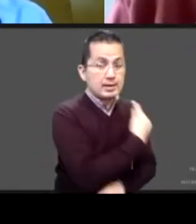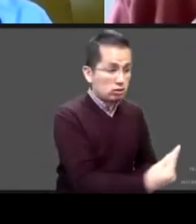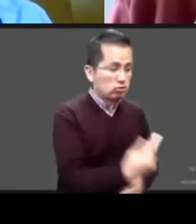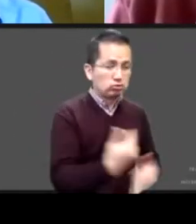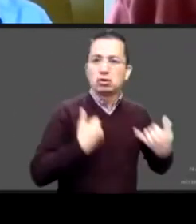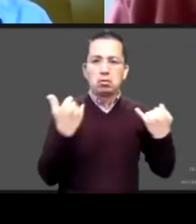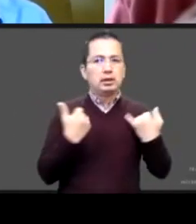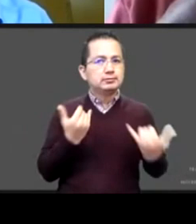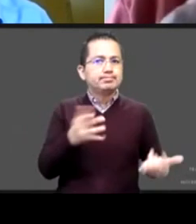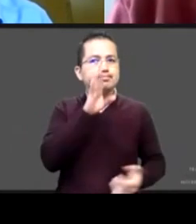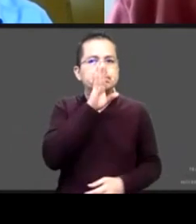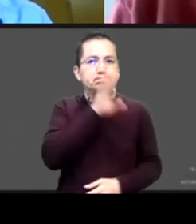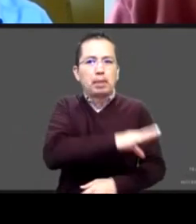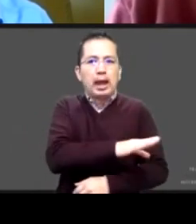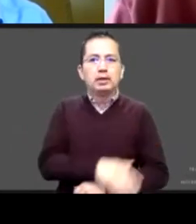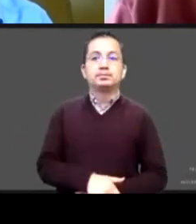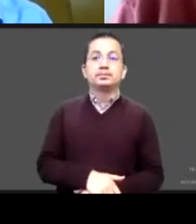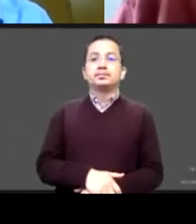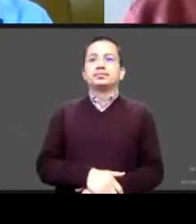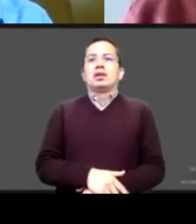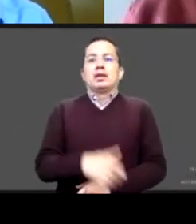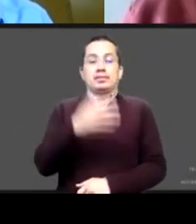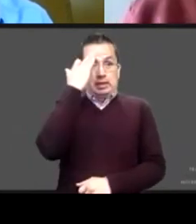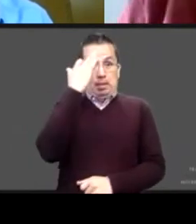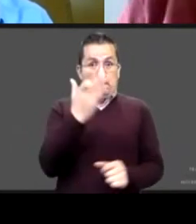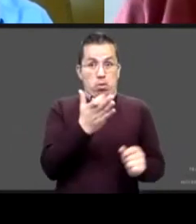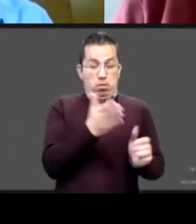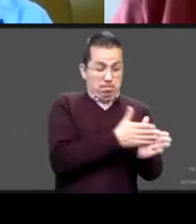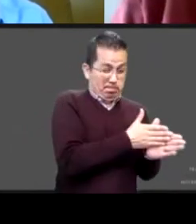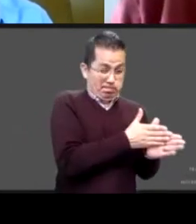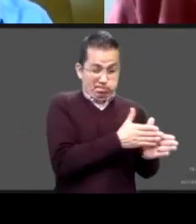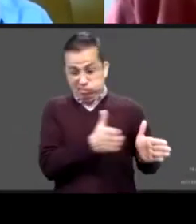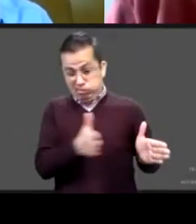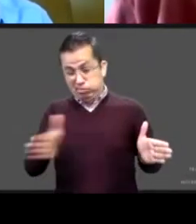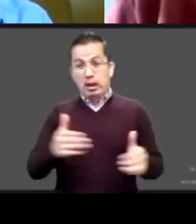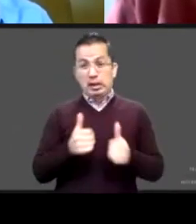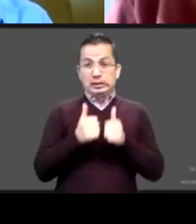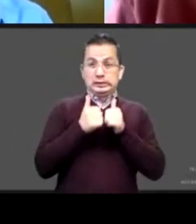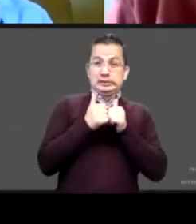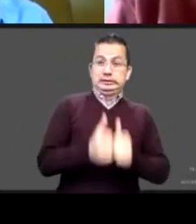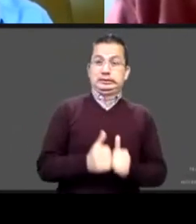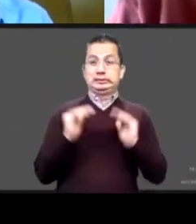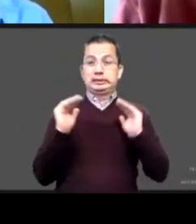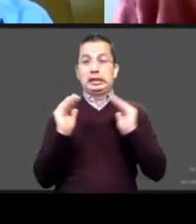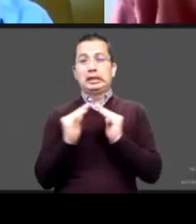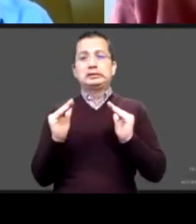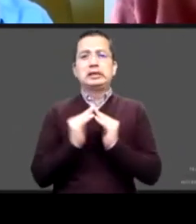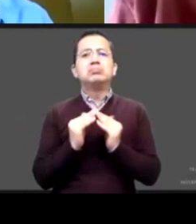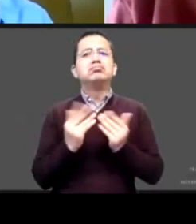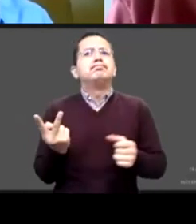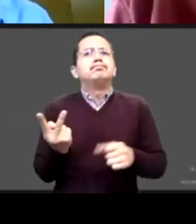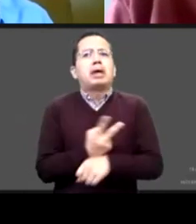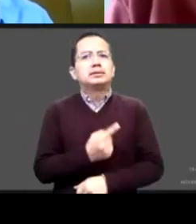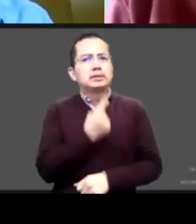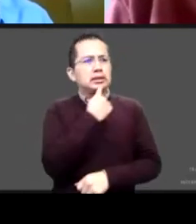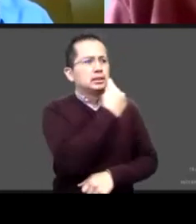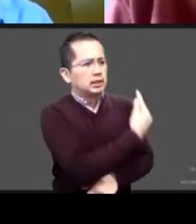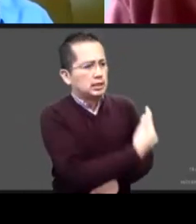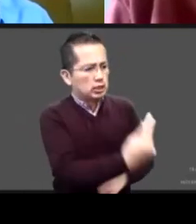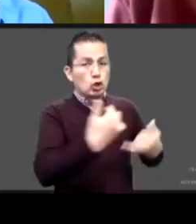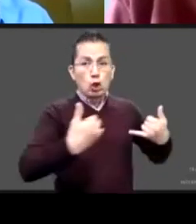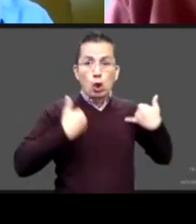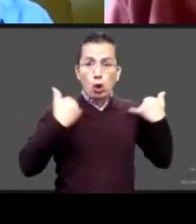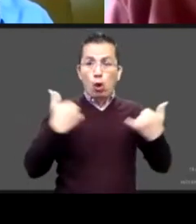de este distanciamiento físico que ha generado en niños, niñas y adolescentes, como lo pudimos ver en